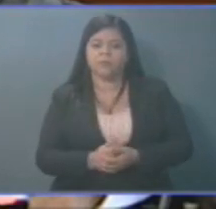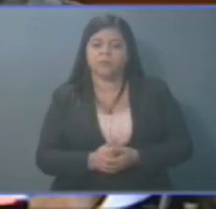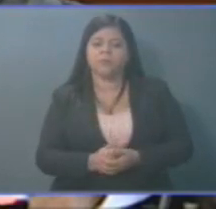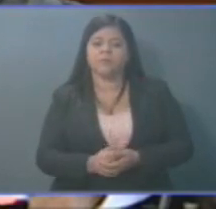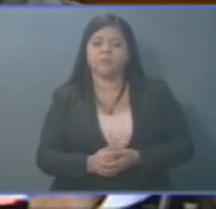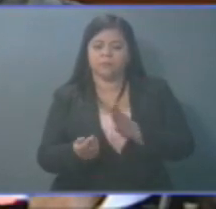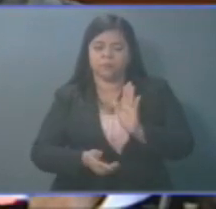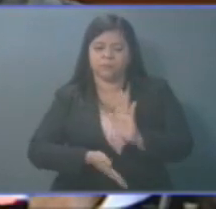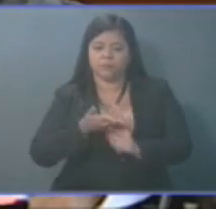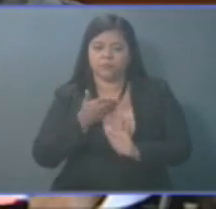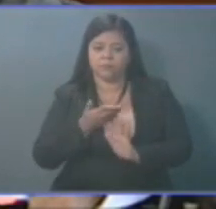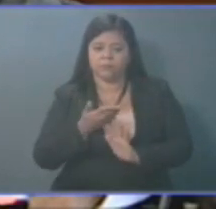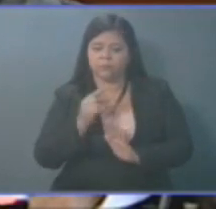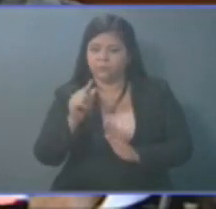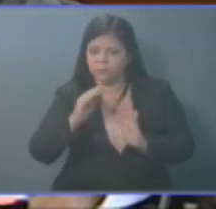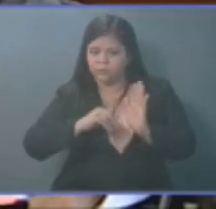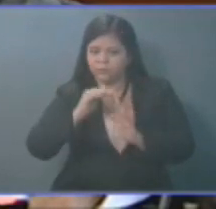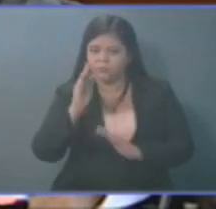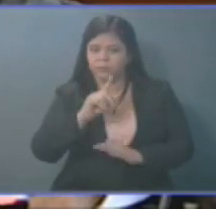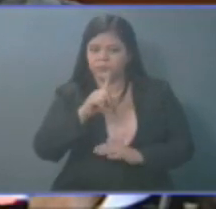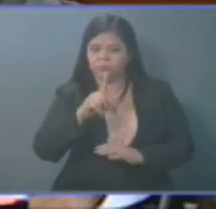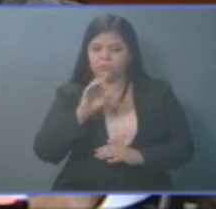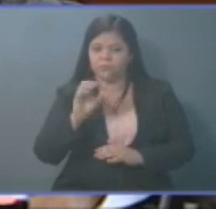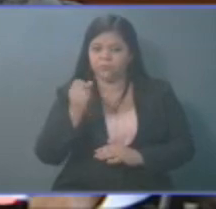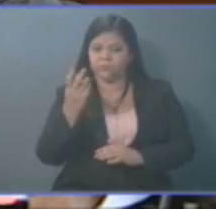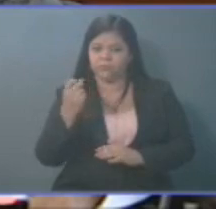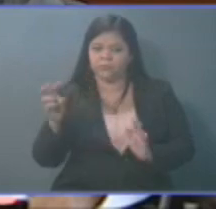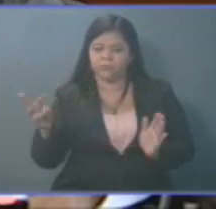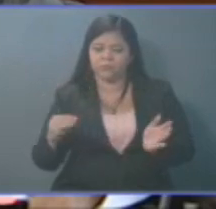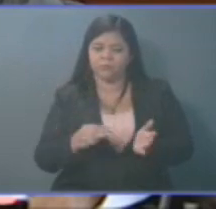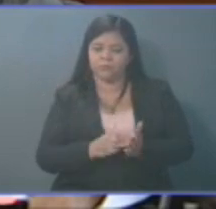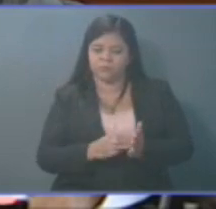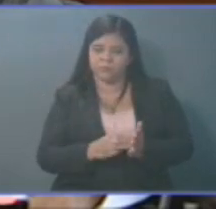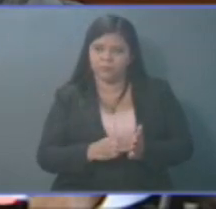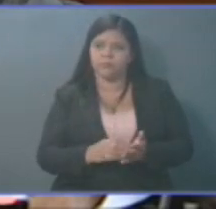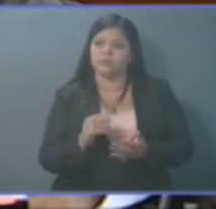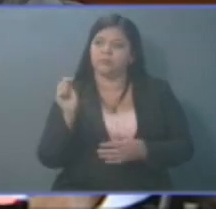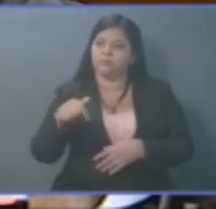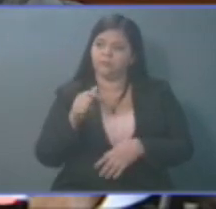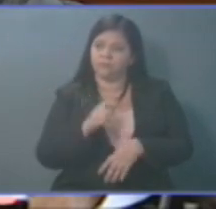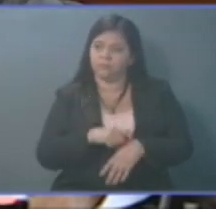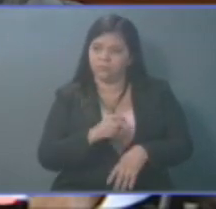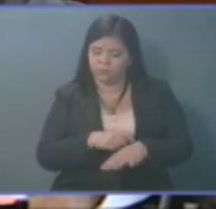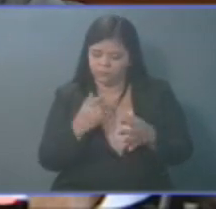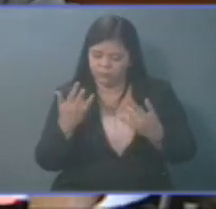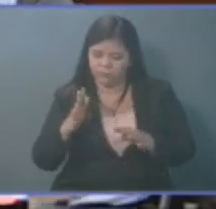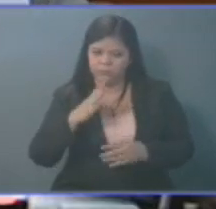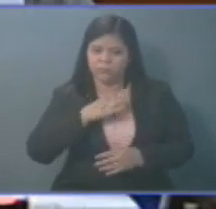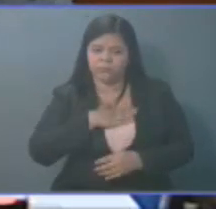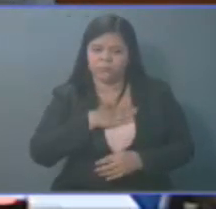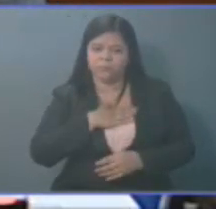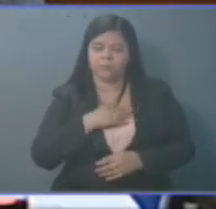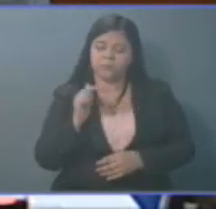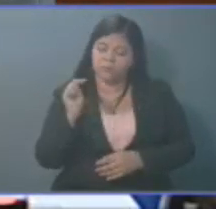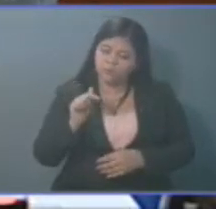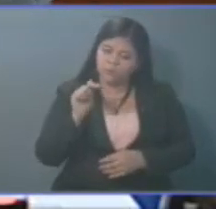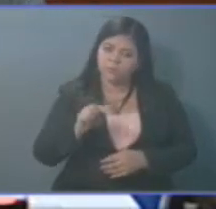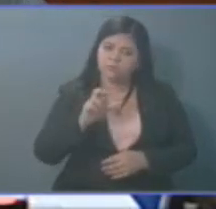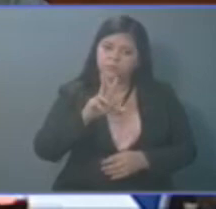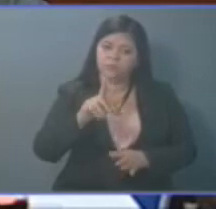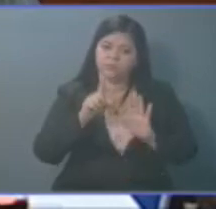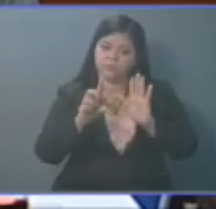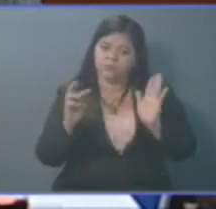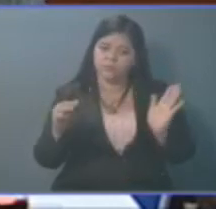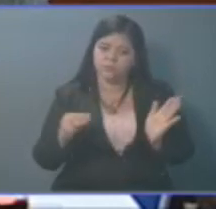subió a un poco más de 112 mil, que son los que actualmente tiene. De esos, 36 mil son